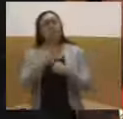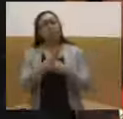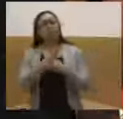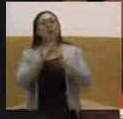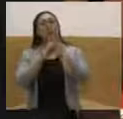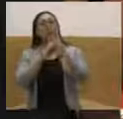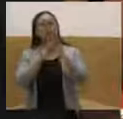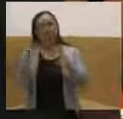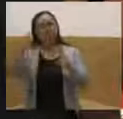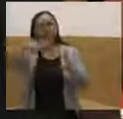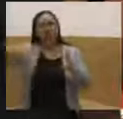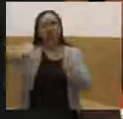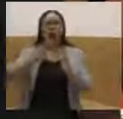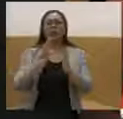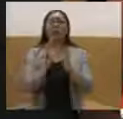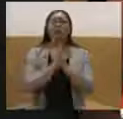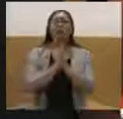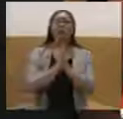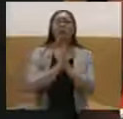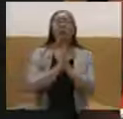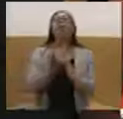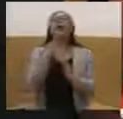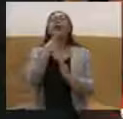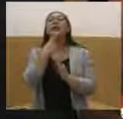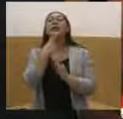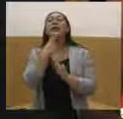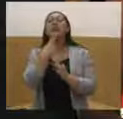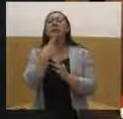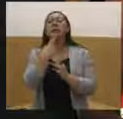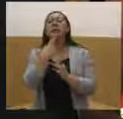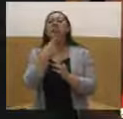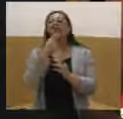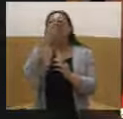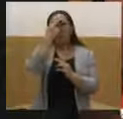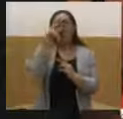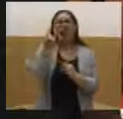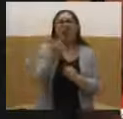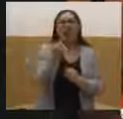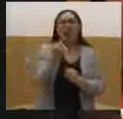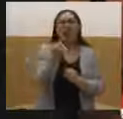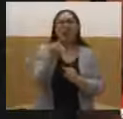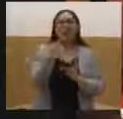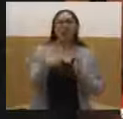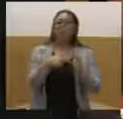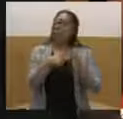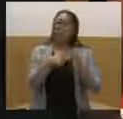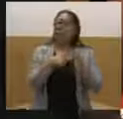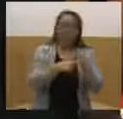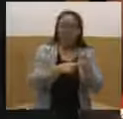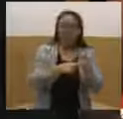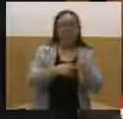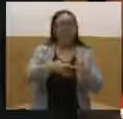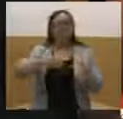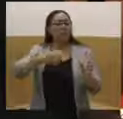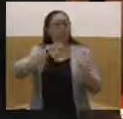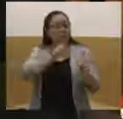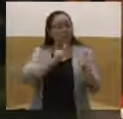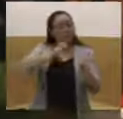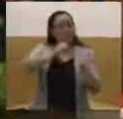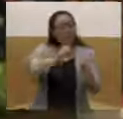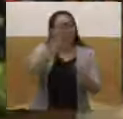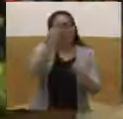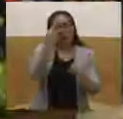ánimo en el ambiente para que sirvan de plataforma para seguir construyendo una sociedad igualitaria,